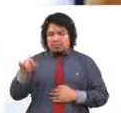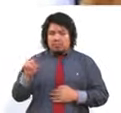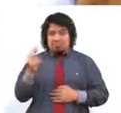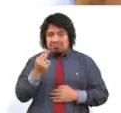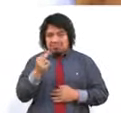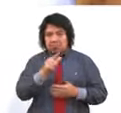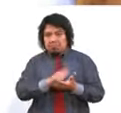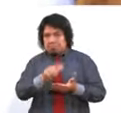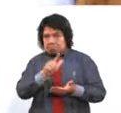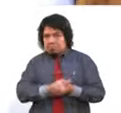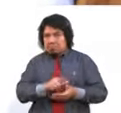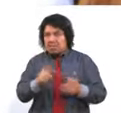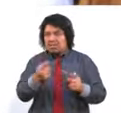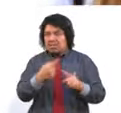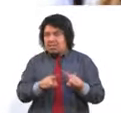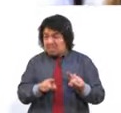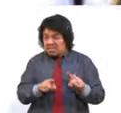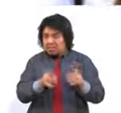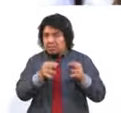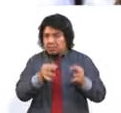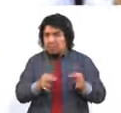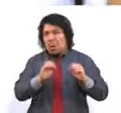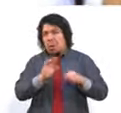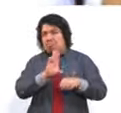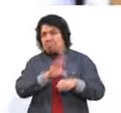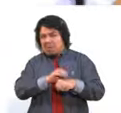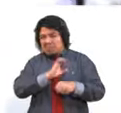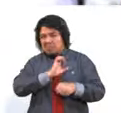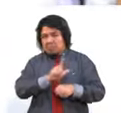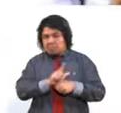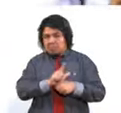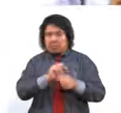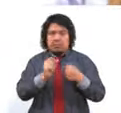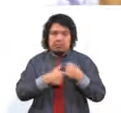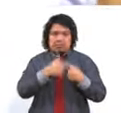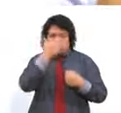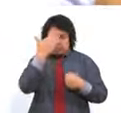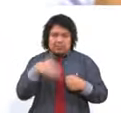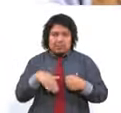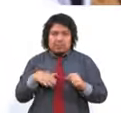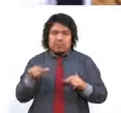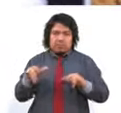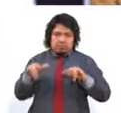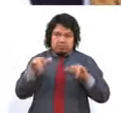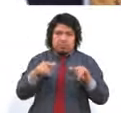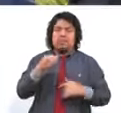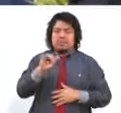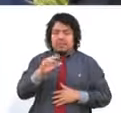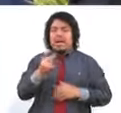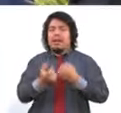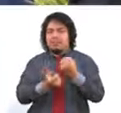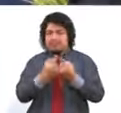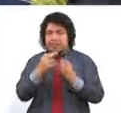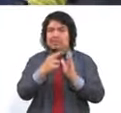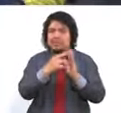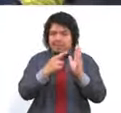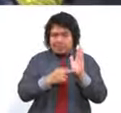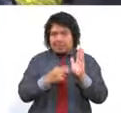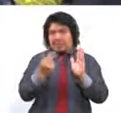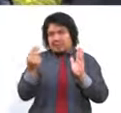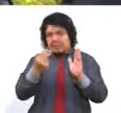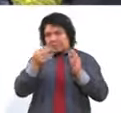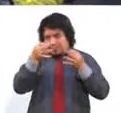específica o algunos permisos especiales, sobre todo por el tema de aeronáutica? Hay restricciones, por supuesto, hay restricciones y hay